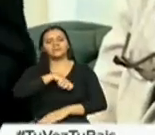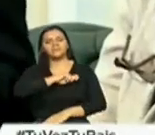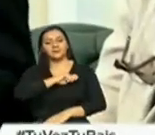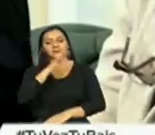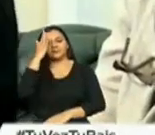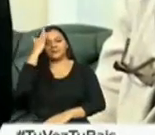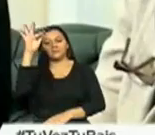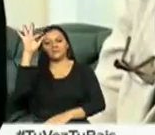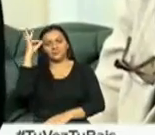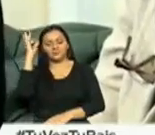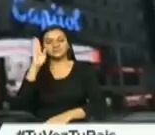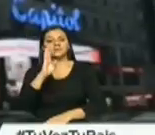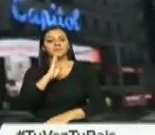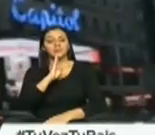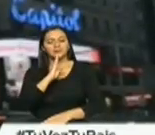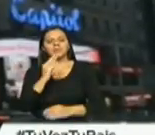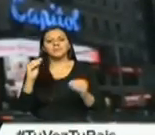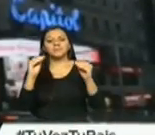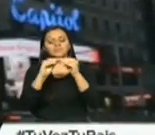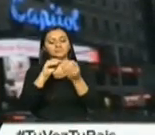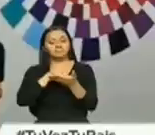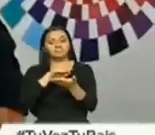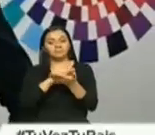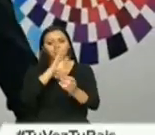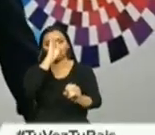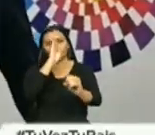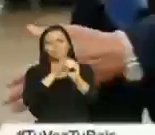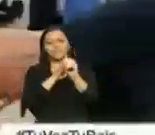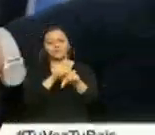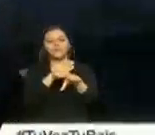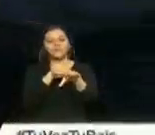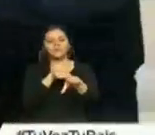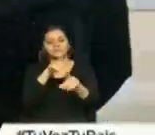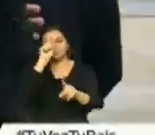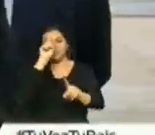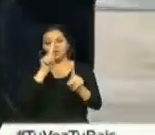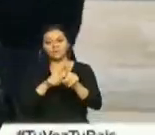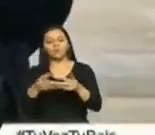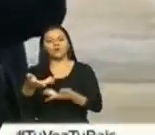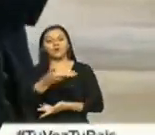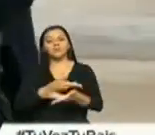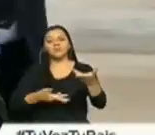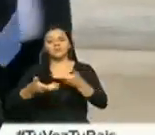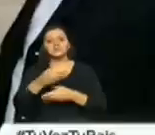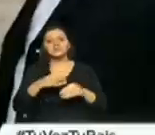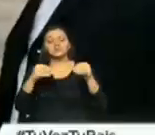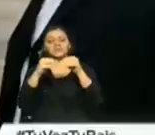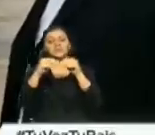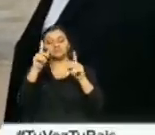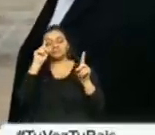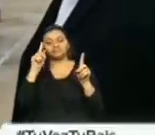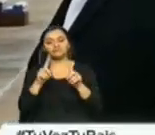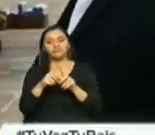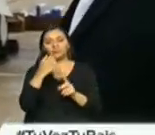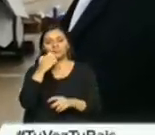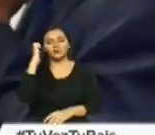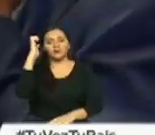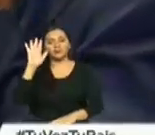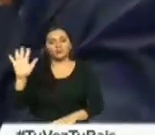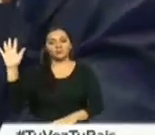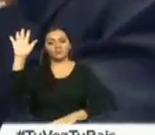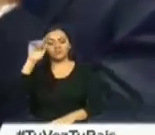Francia y Bélgica con el propósito de obtener respaldo para concretar el acuerdo comercial multipartes con la Unión Europea en este